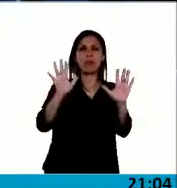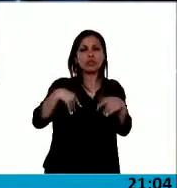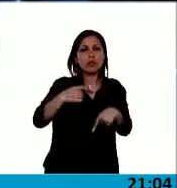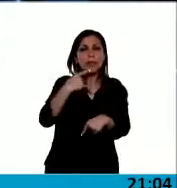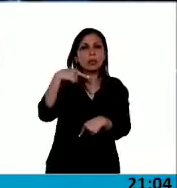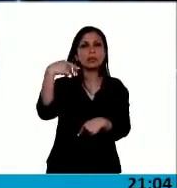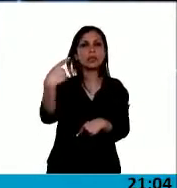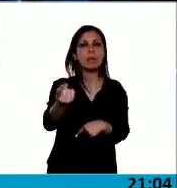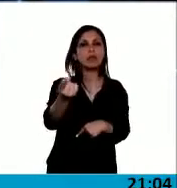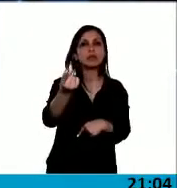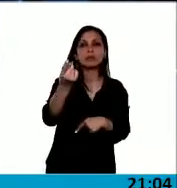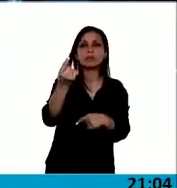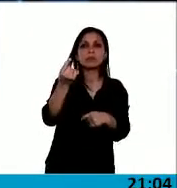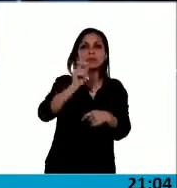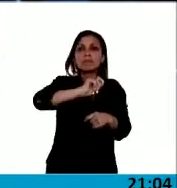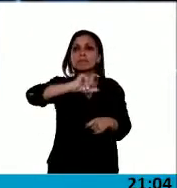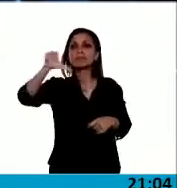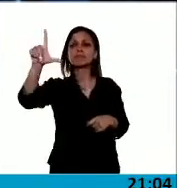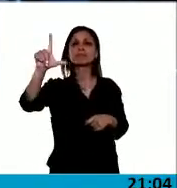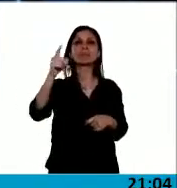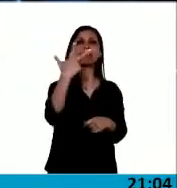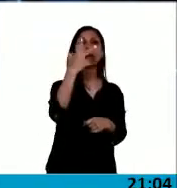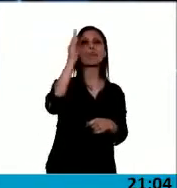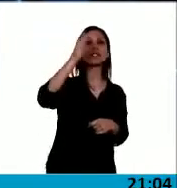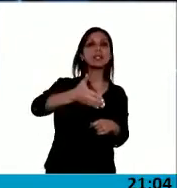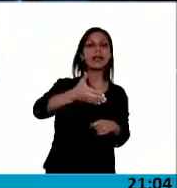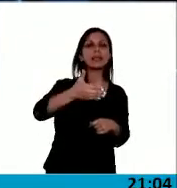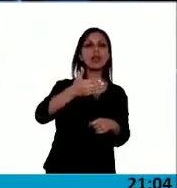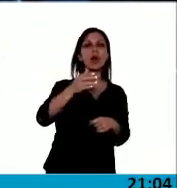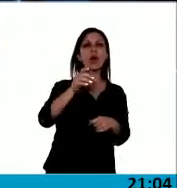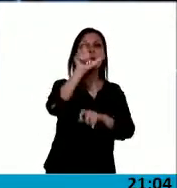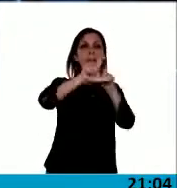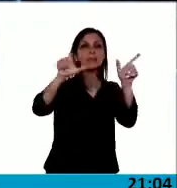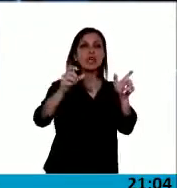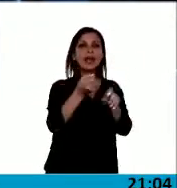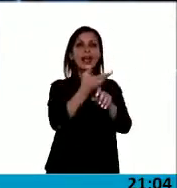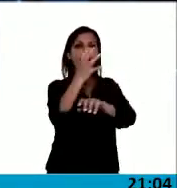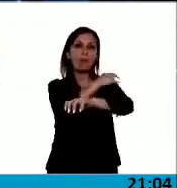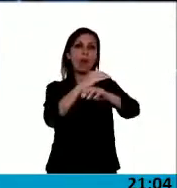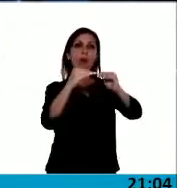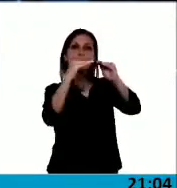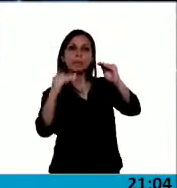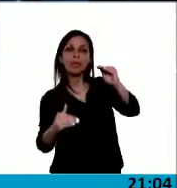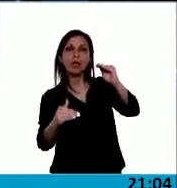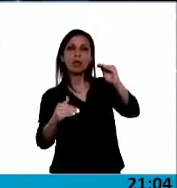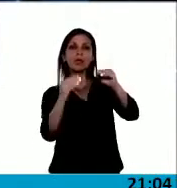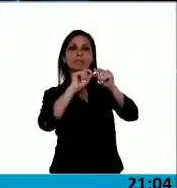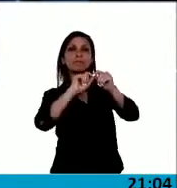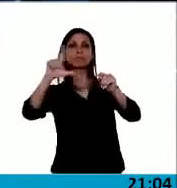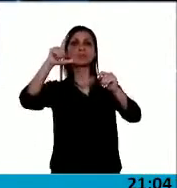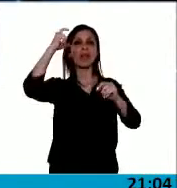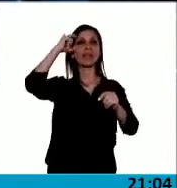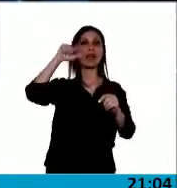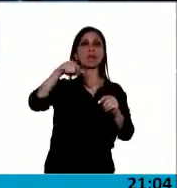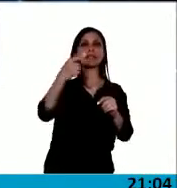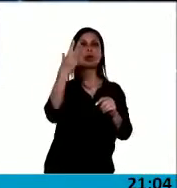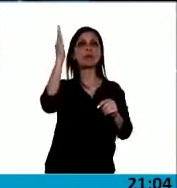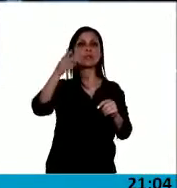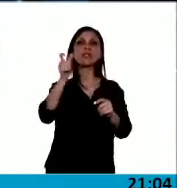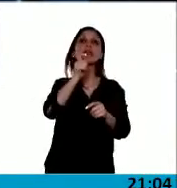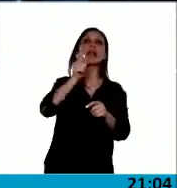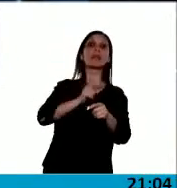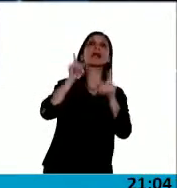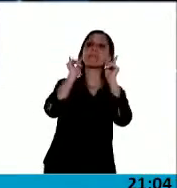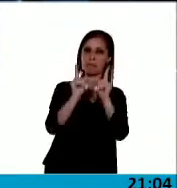preguntamos, ¿por qué aumentó un 3% la indigencia en la Argentina, siendo al 10,5%? Y la respuesta es la